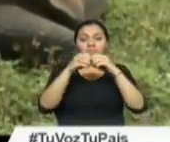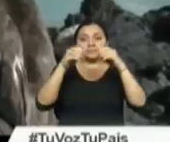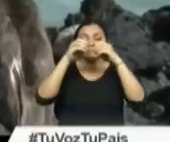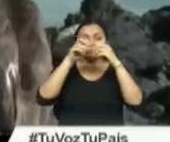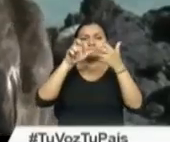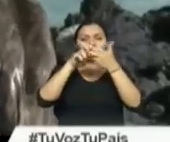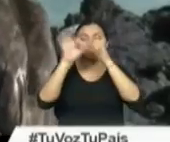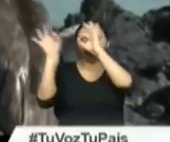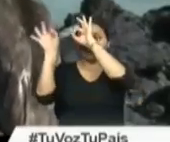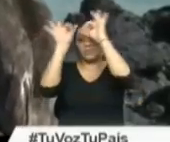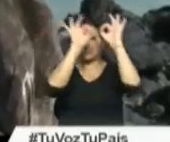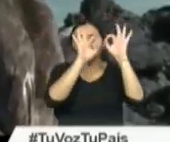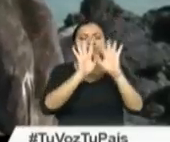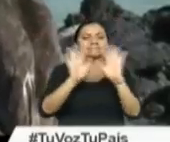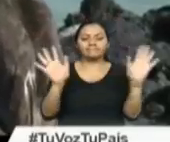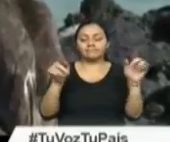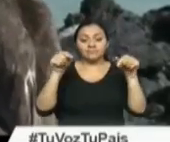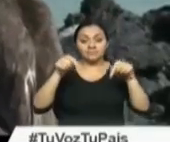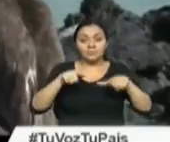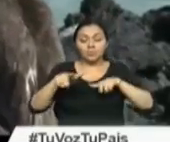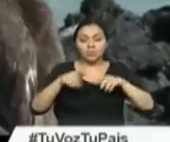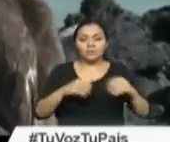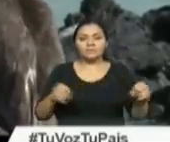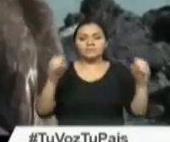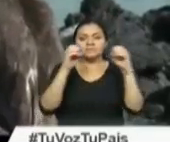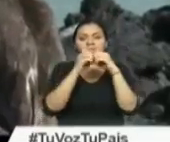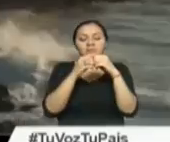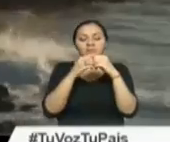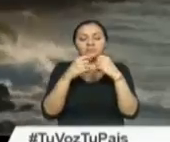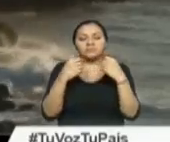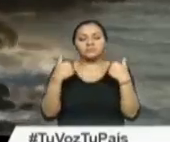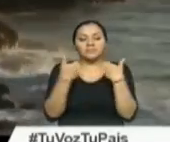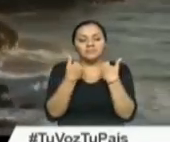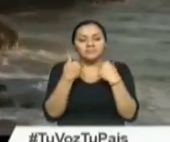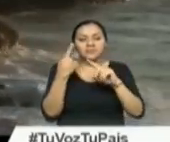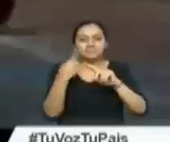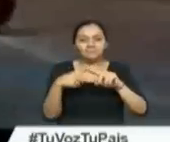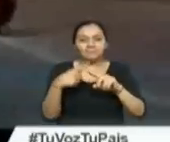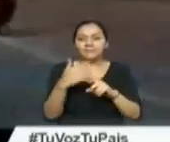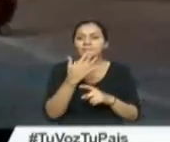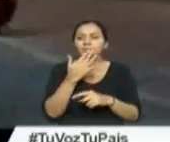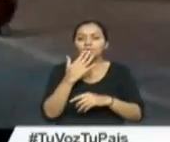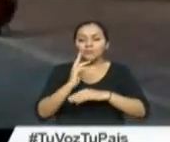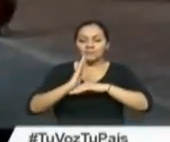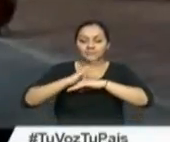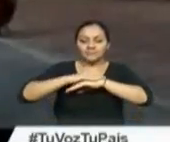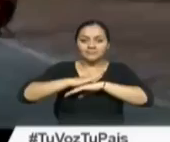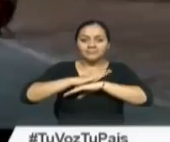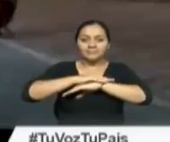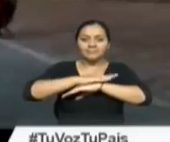para distraerse porque cada espacio sorprende con aves únicas y coloridos reptiles.